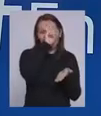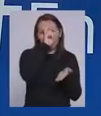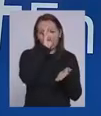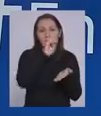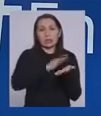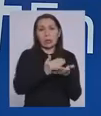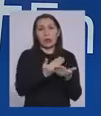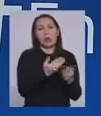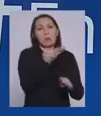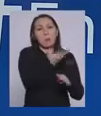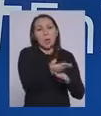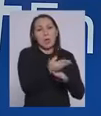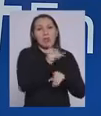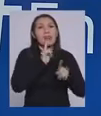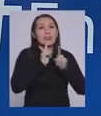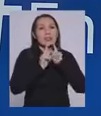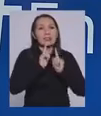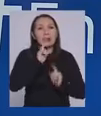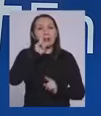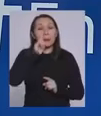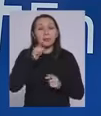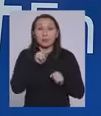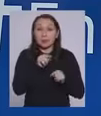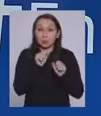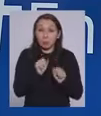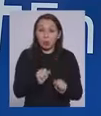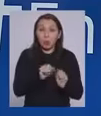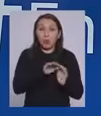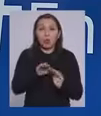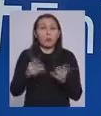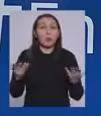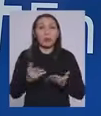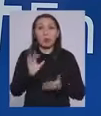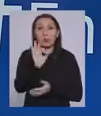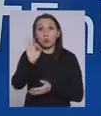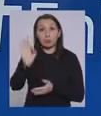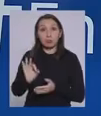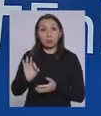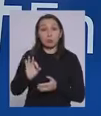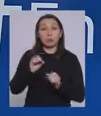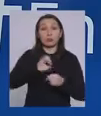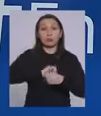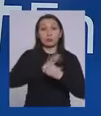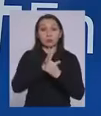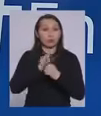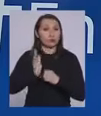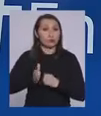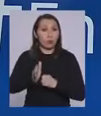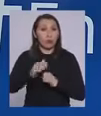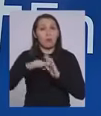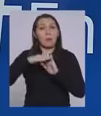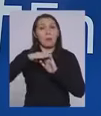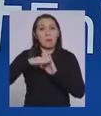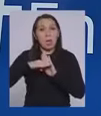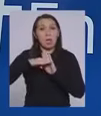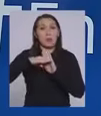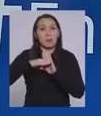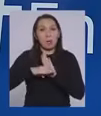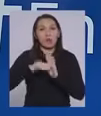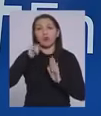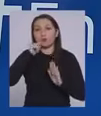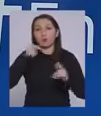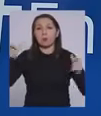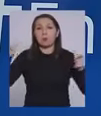salud. Y esto se puede obviamente respaldar porque la tasa de positividad sigue bajando, como lo ha mencionado